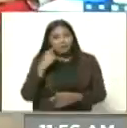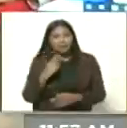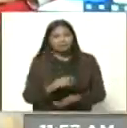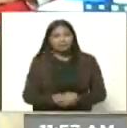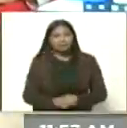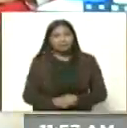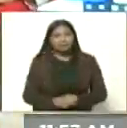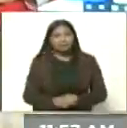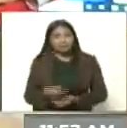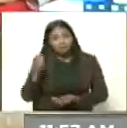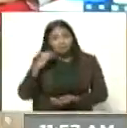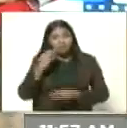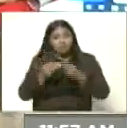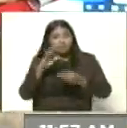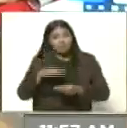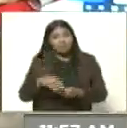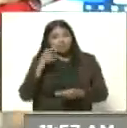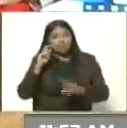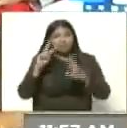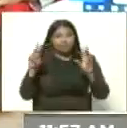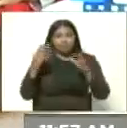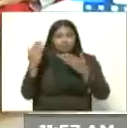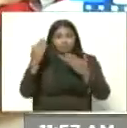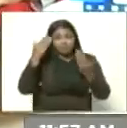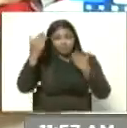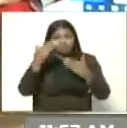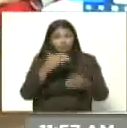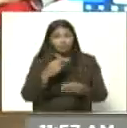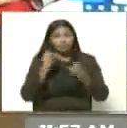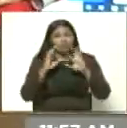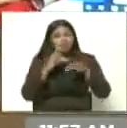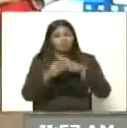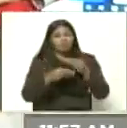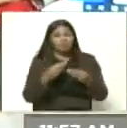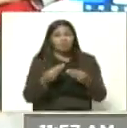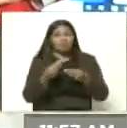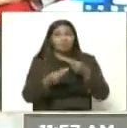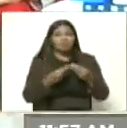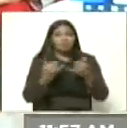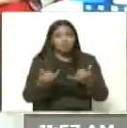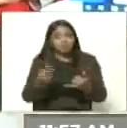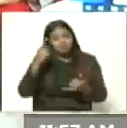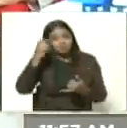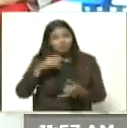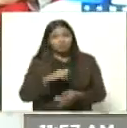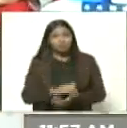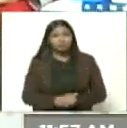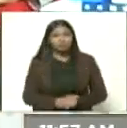la Cancillería. Graya, ¿cómo estás? Ahí te vemos en pantalla, te saludamos. Cuéntanos qué se va a estar generando el día de hoy.